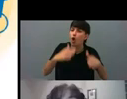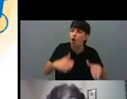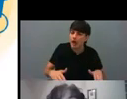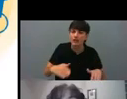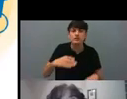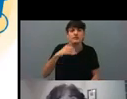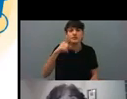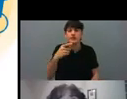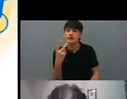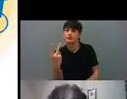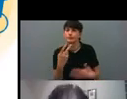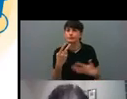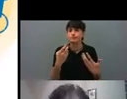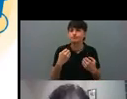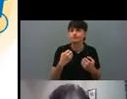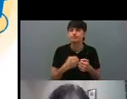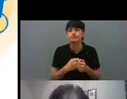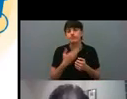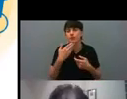dos consigue más abrazos.